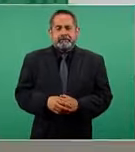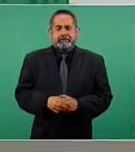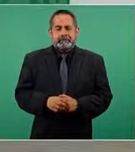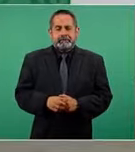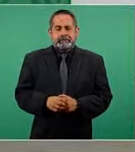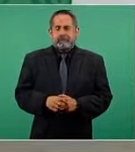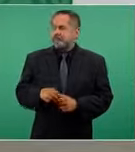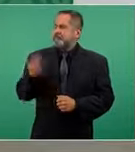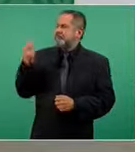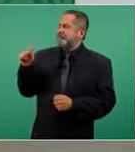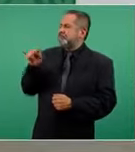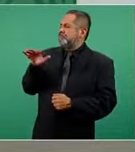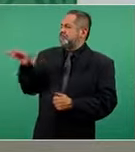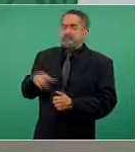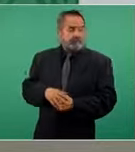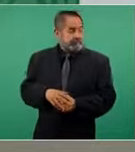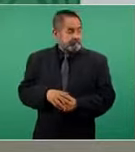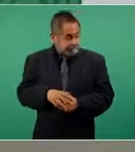fulano de tal.